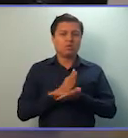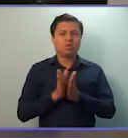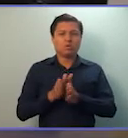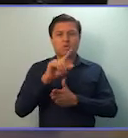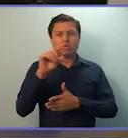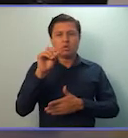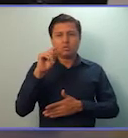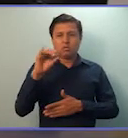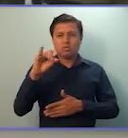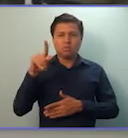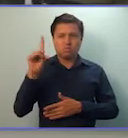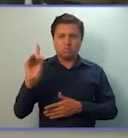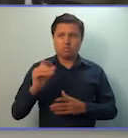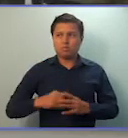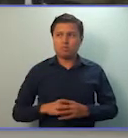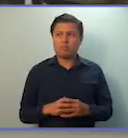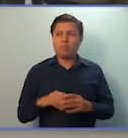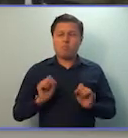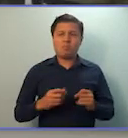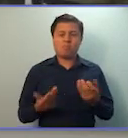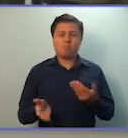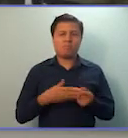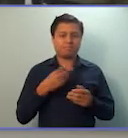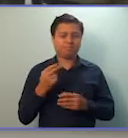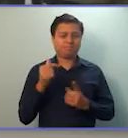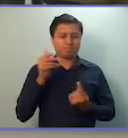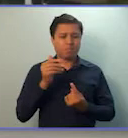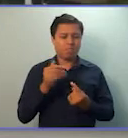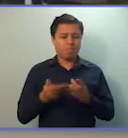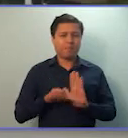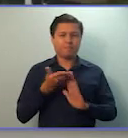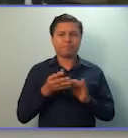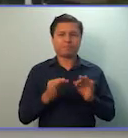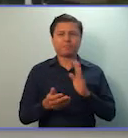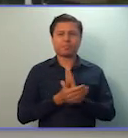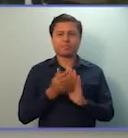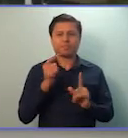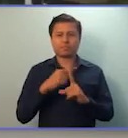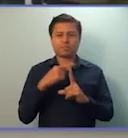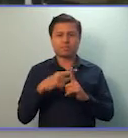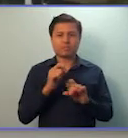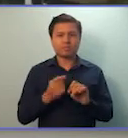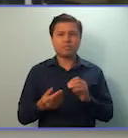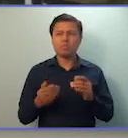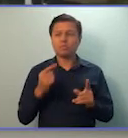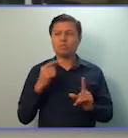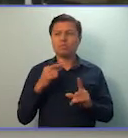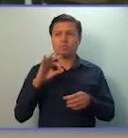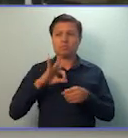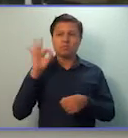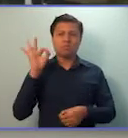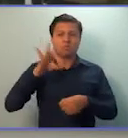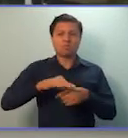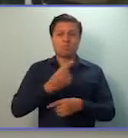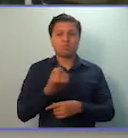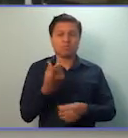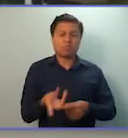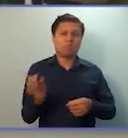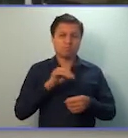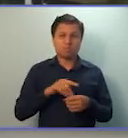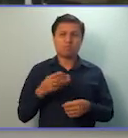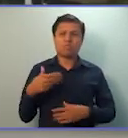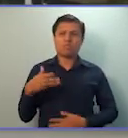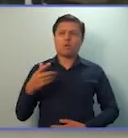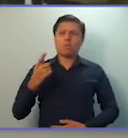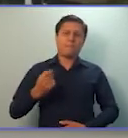en el sentido de este facilitar y desarrollar acciones positivas para facilitar el voto a las personas con discapacidad desde